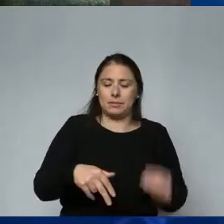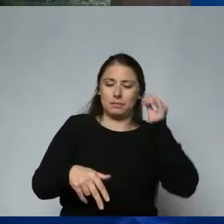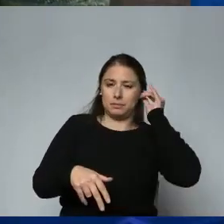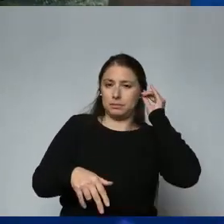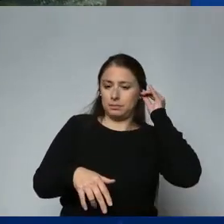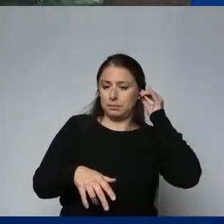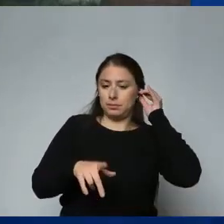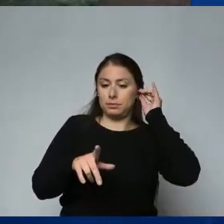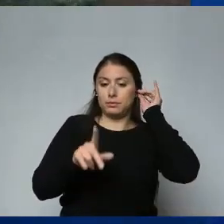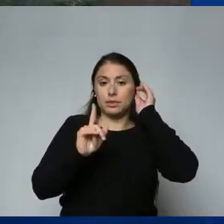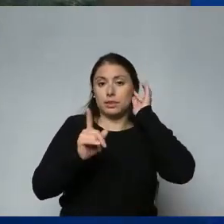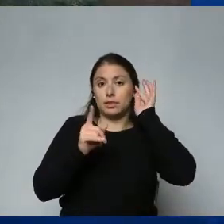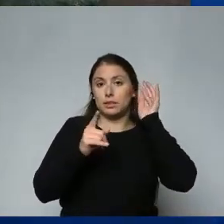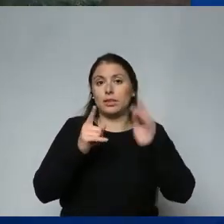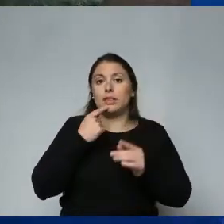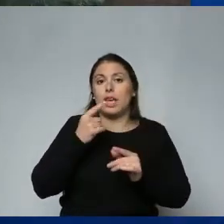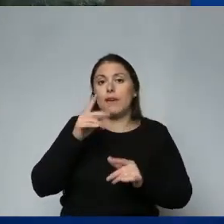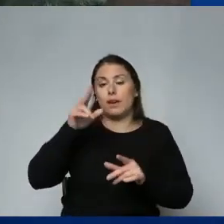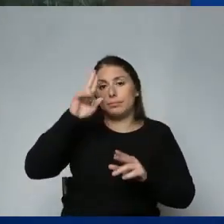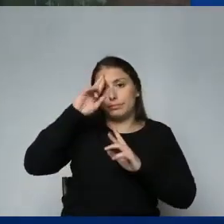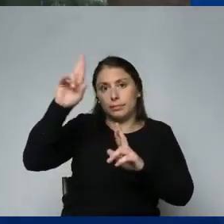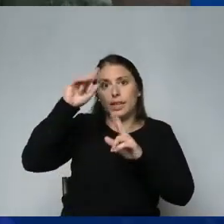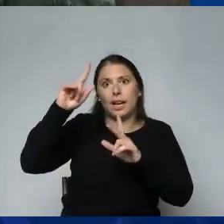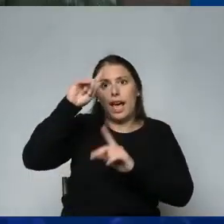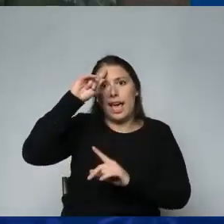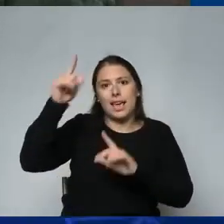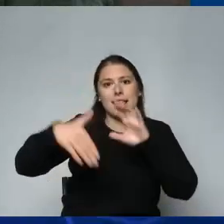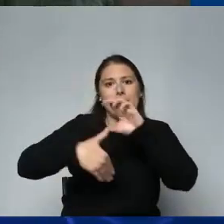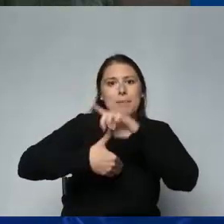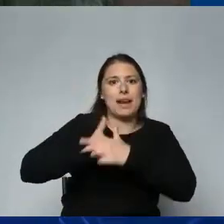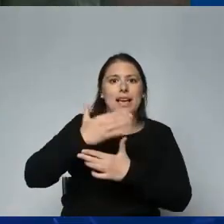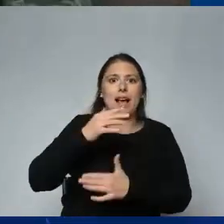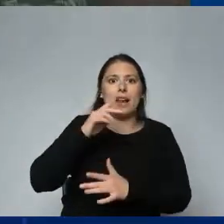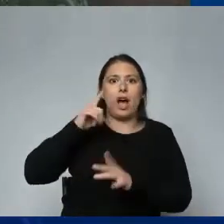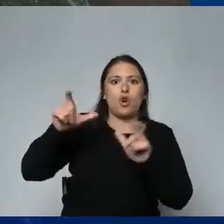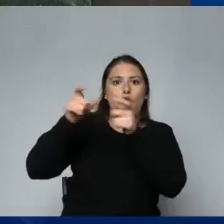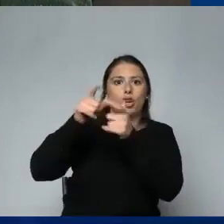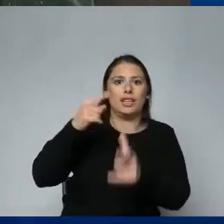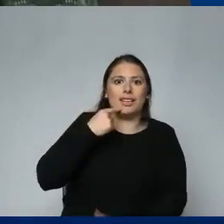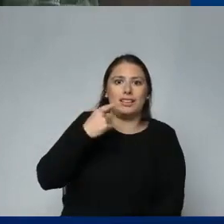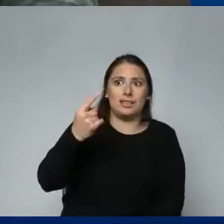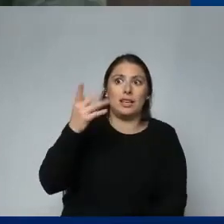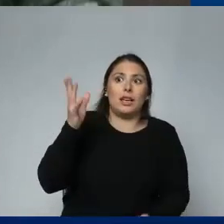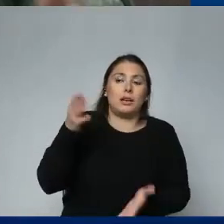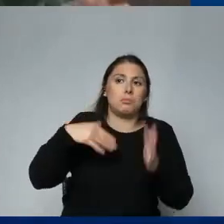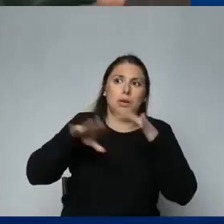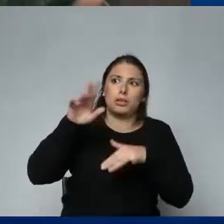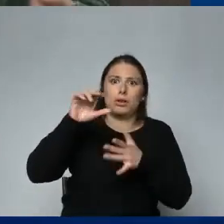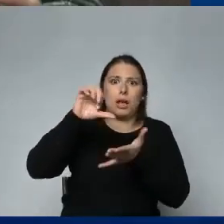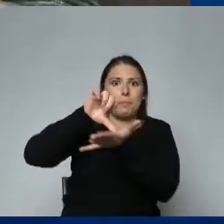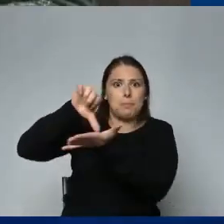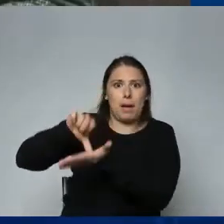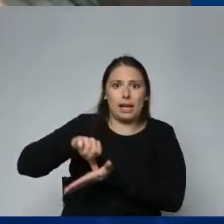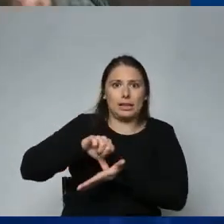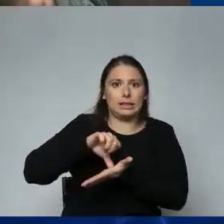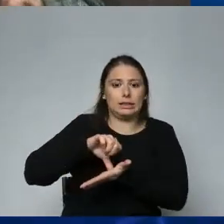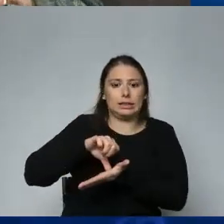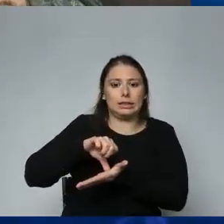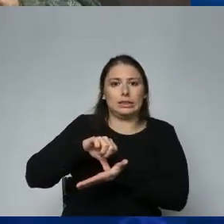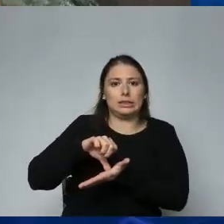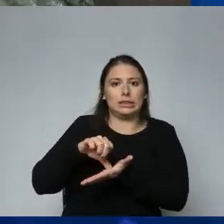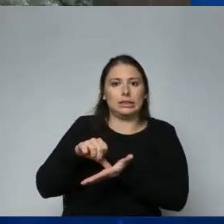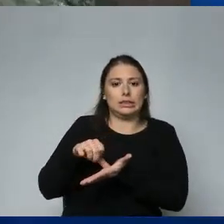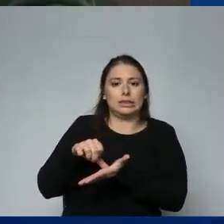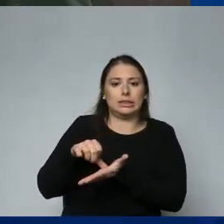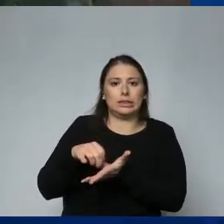acatar lo que dice la Corte Interamericana, y en general todos los países que tenemos